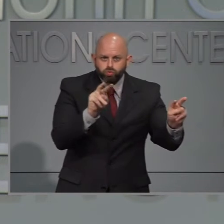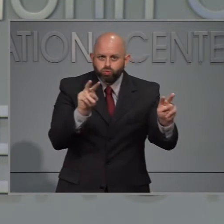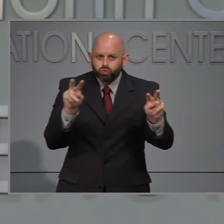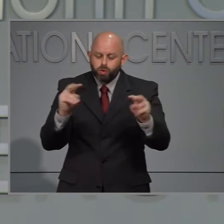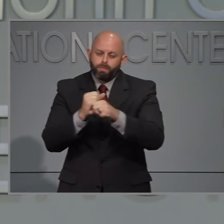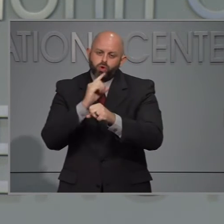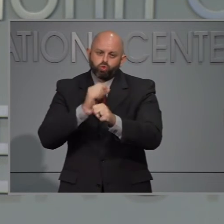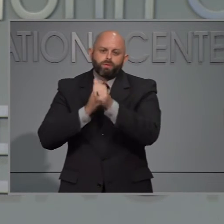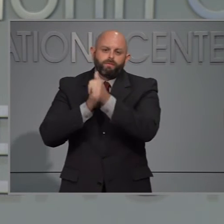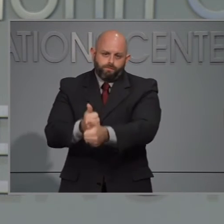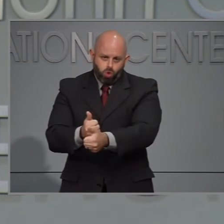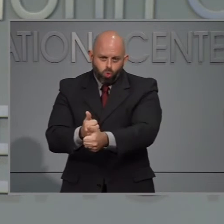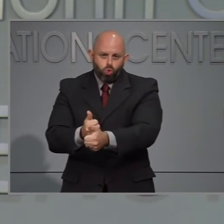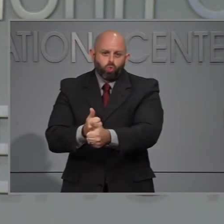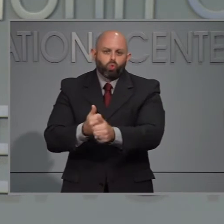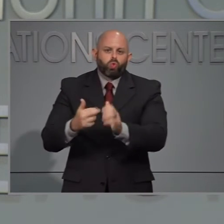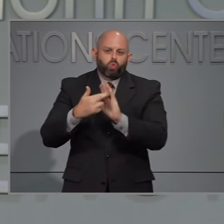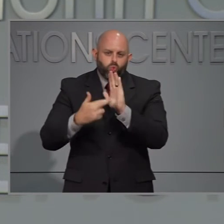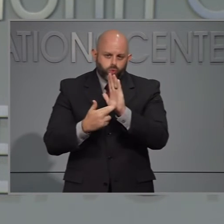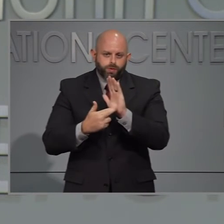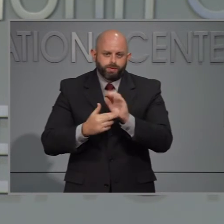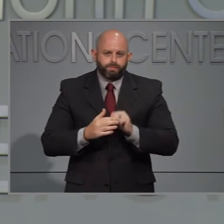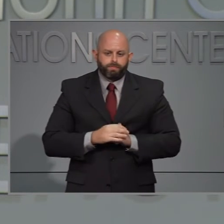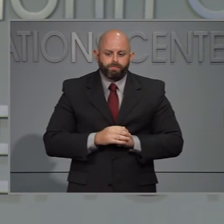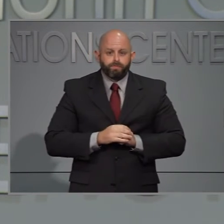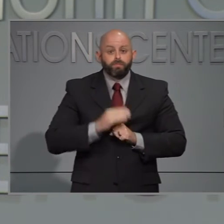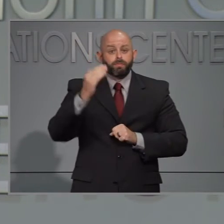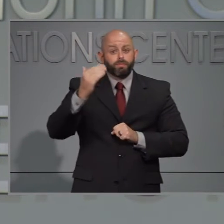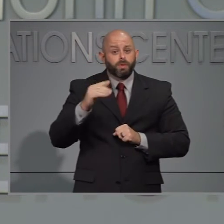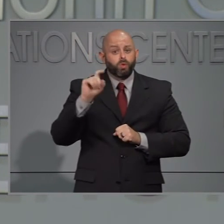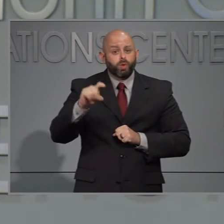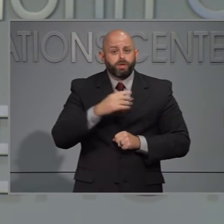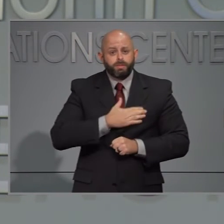cumpla esta orden. Siguiente.